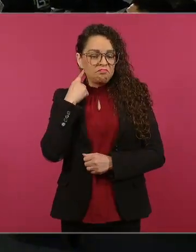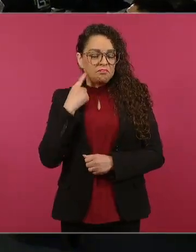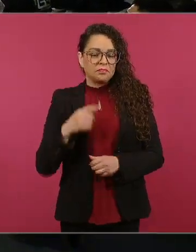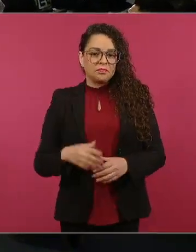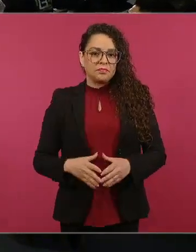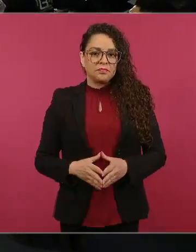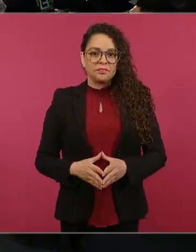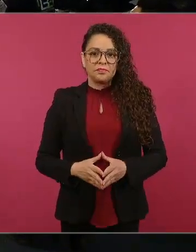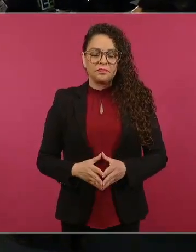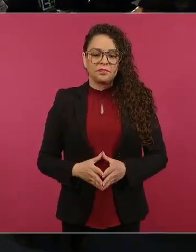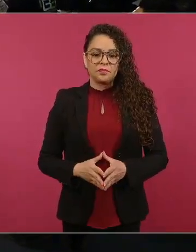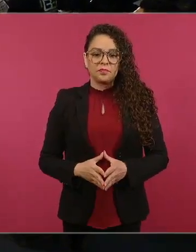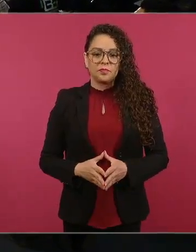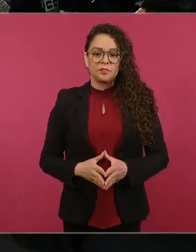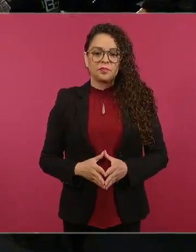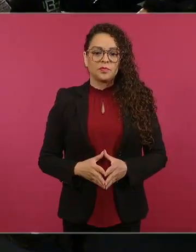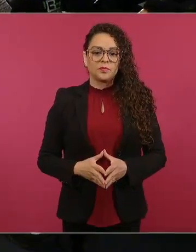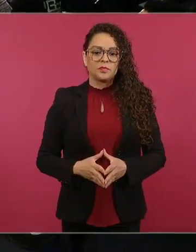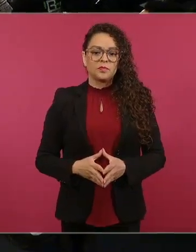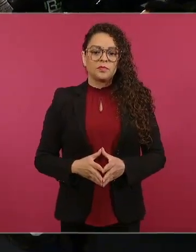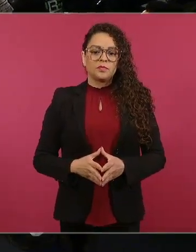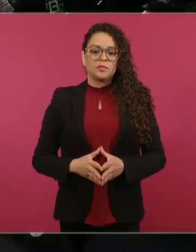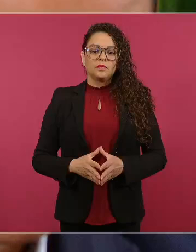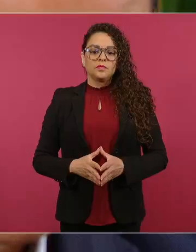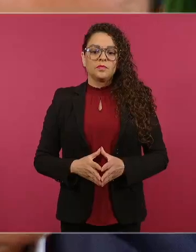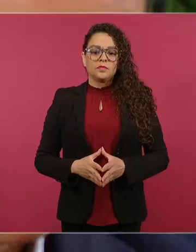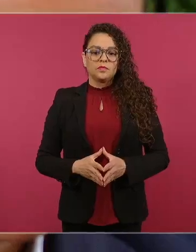como por ejemplo casas,